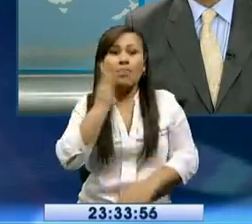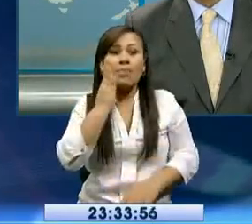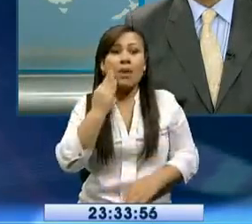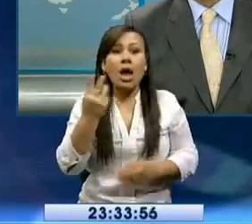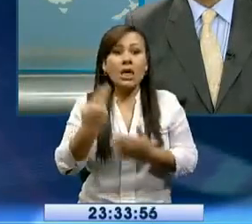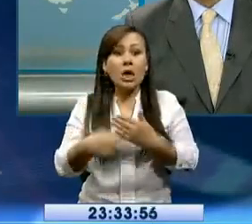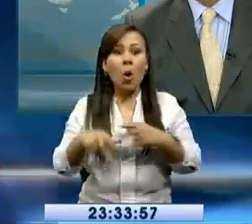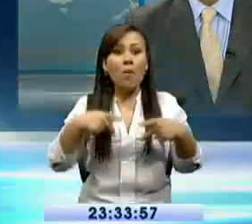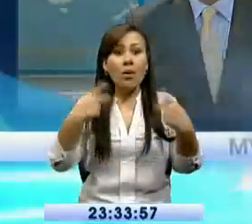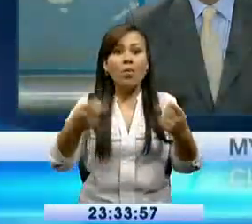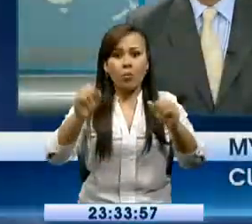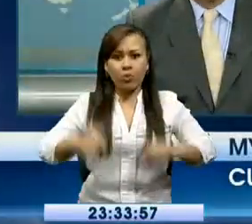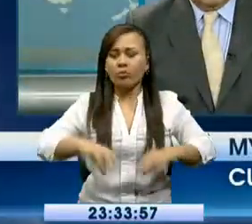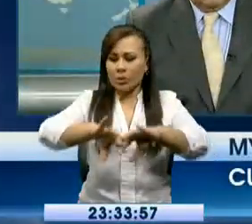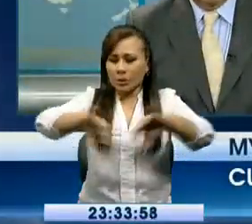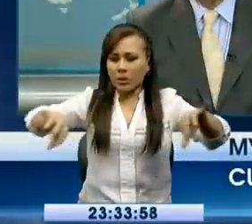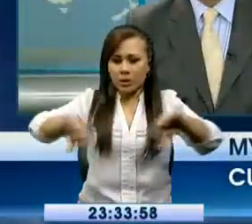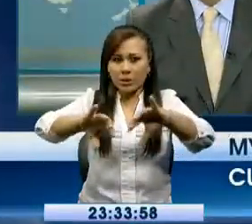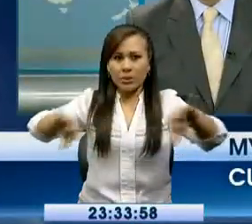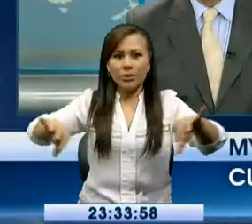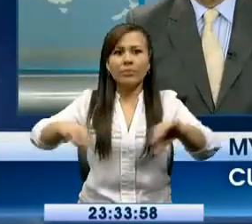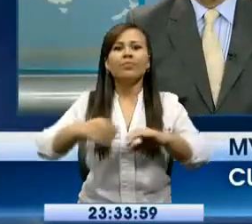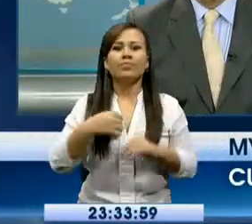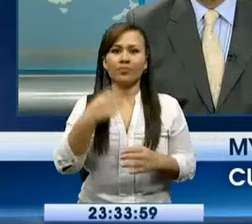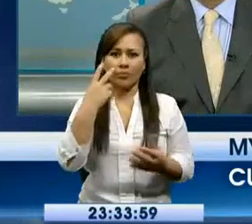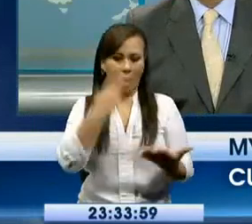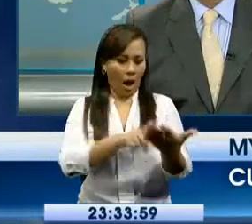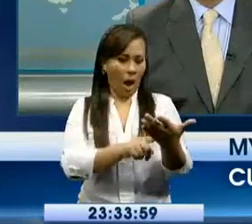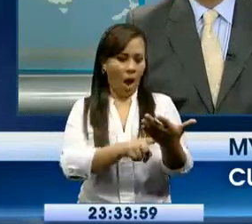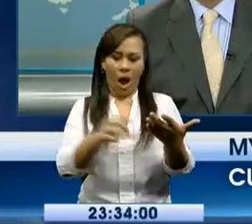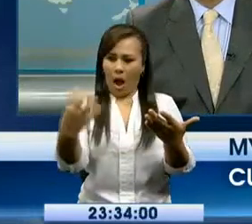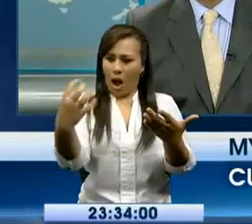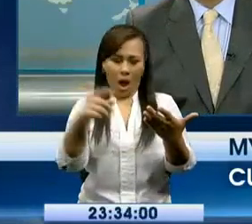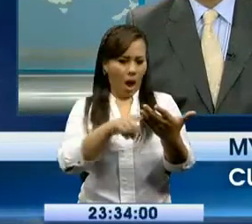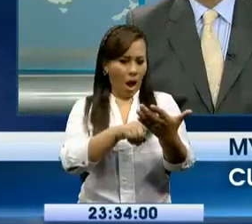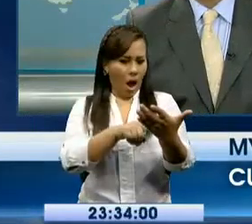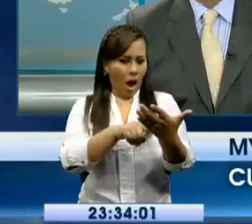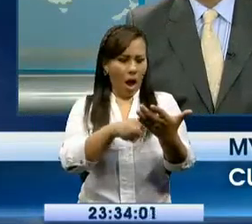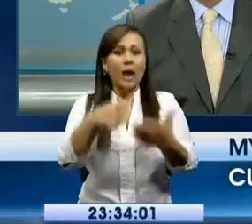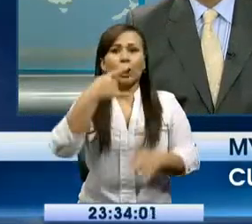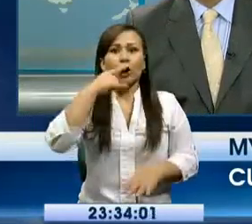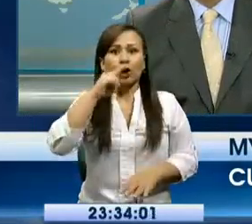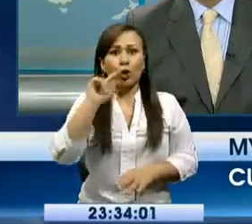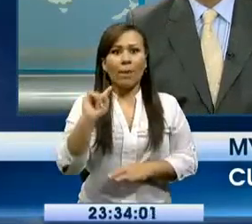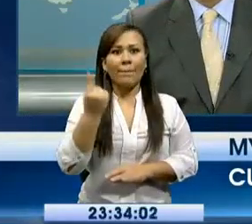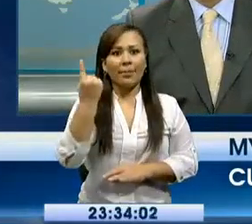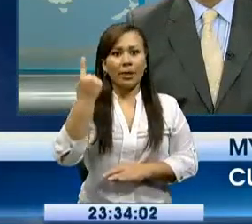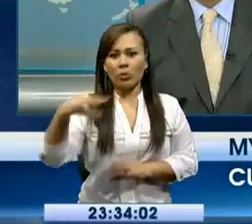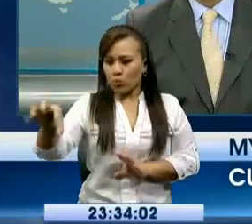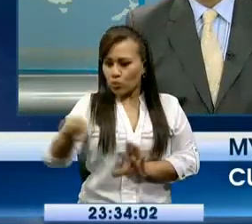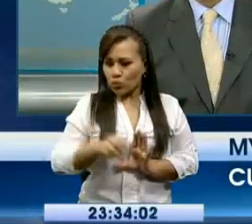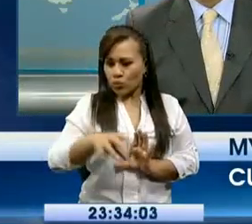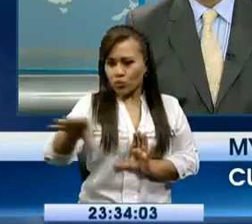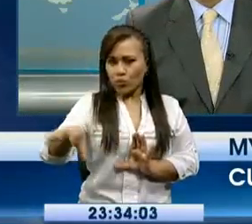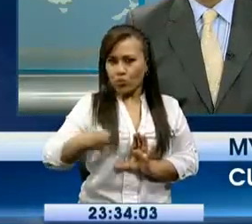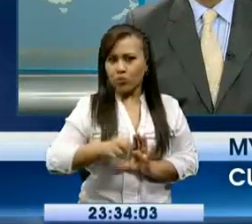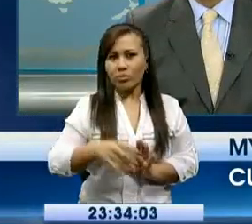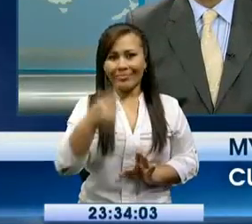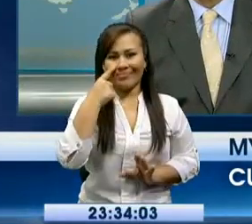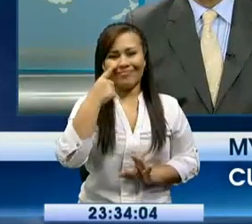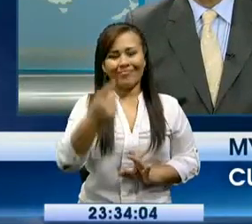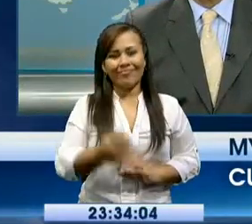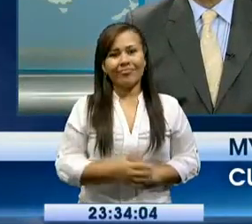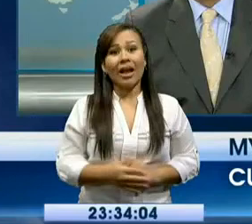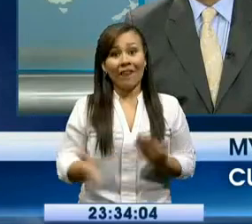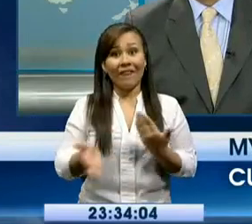hijos vivos, se procedió a rescatar a los niños, primero que fue la parte